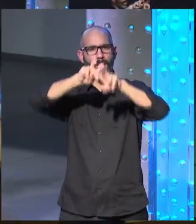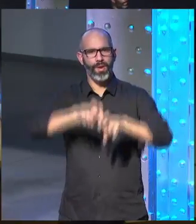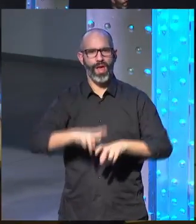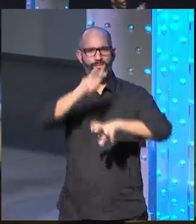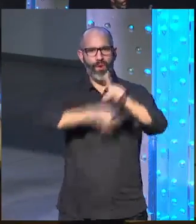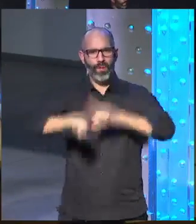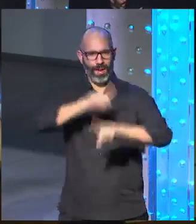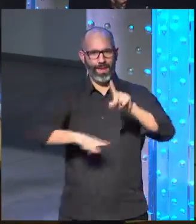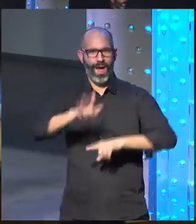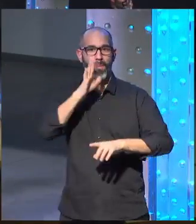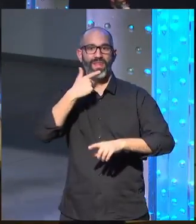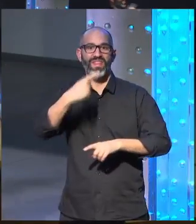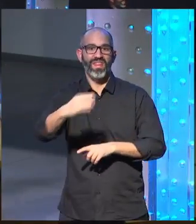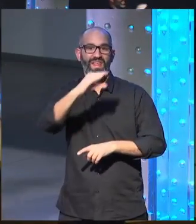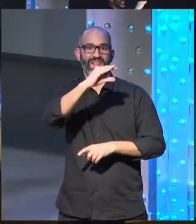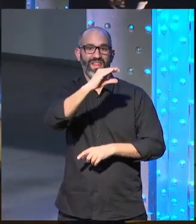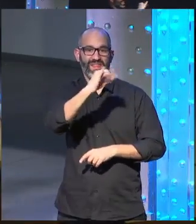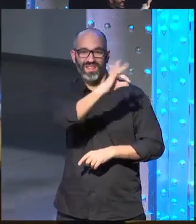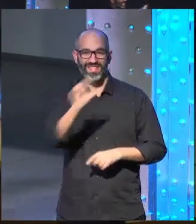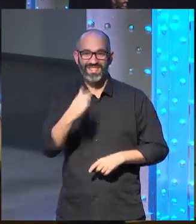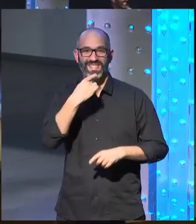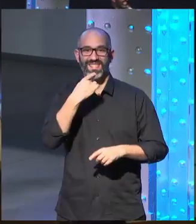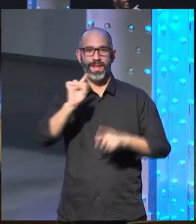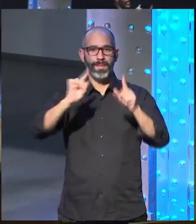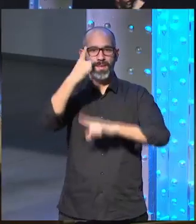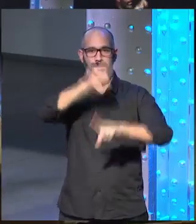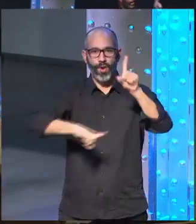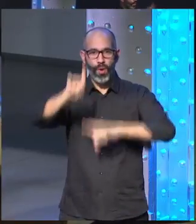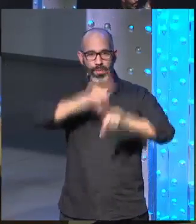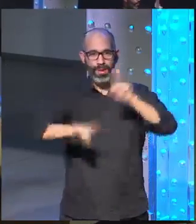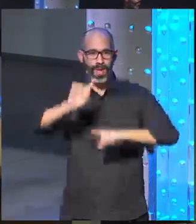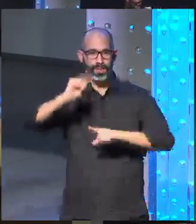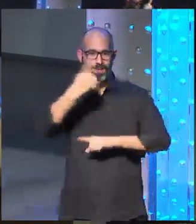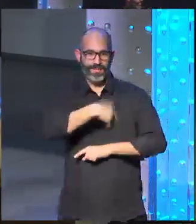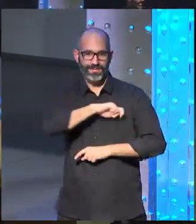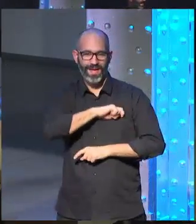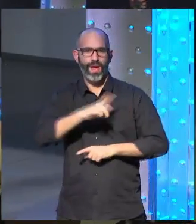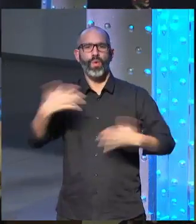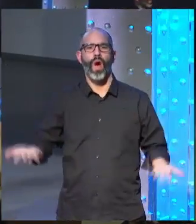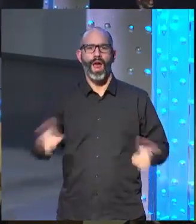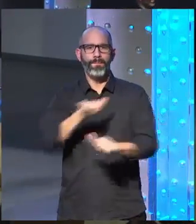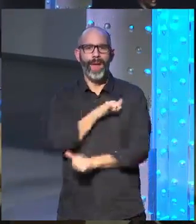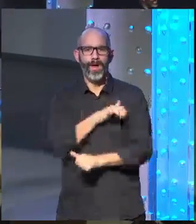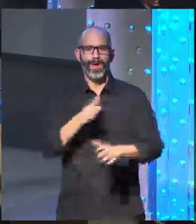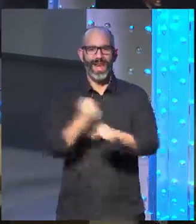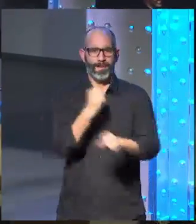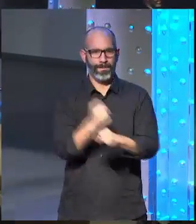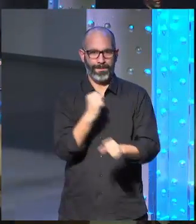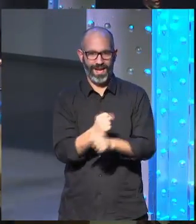problema que según el CIS es el primer problema que tiene nuestro país, el paro, el